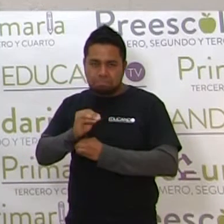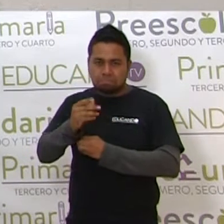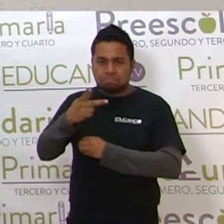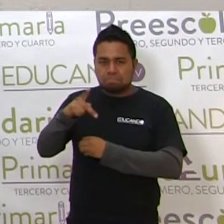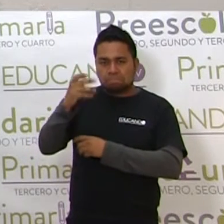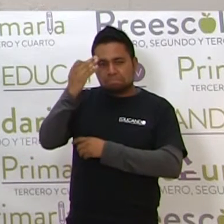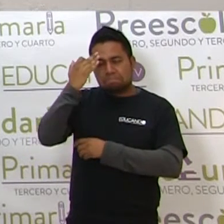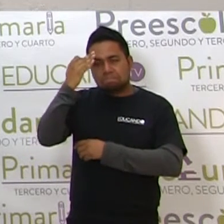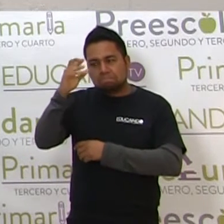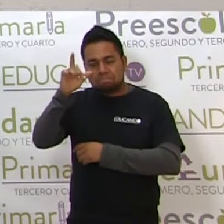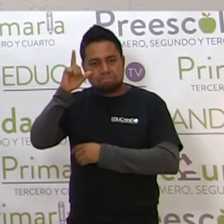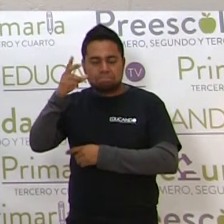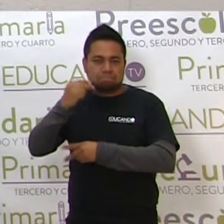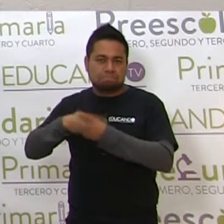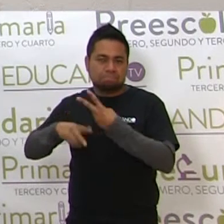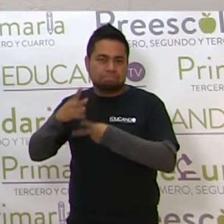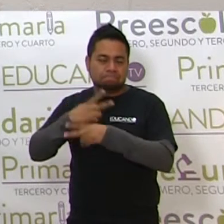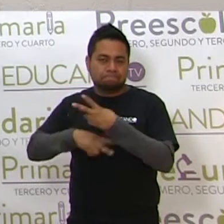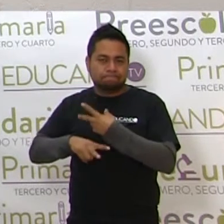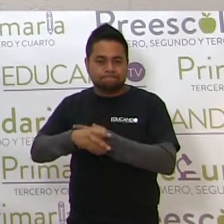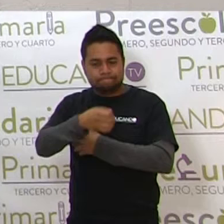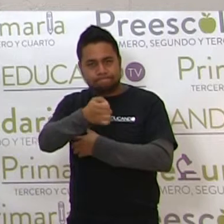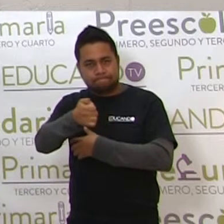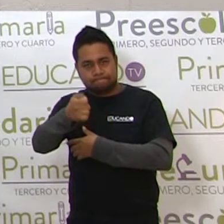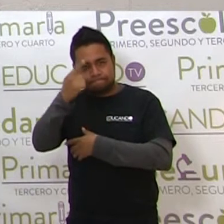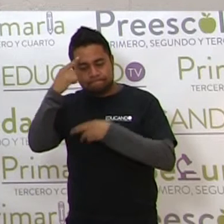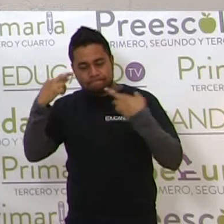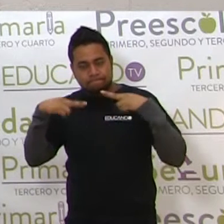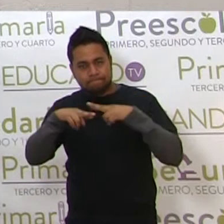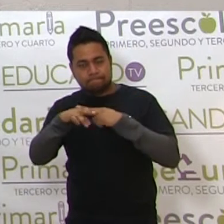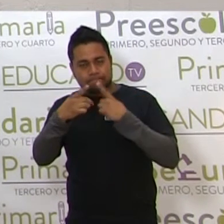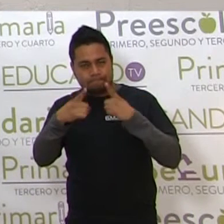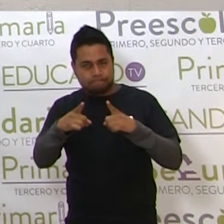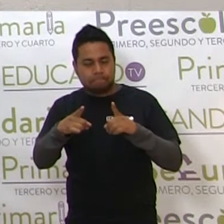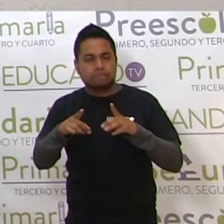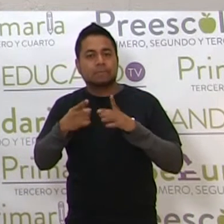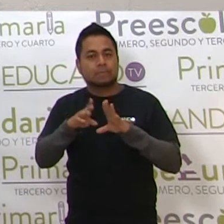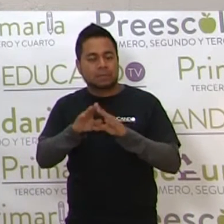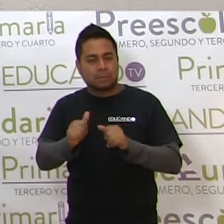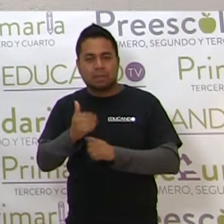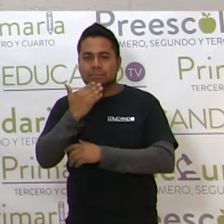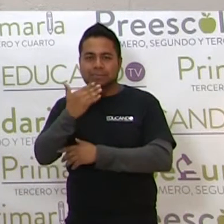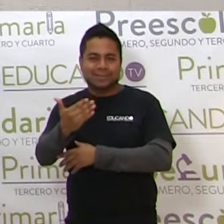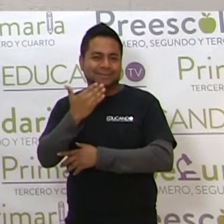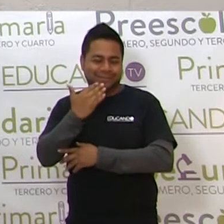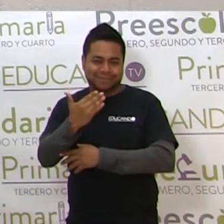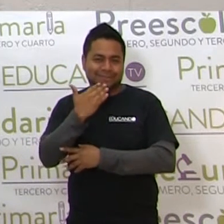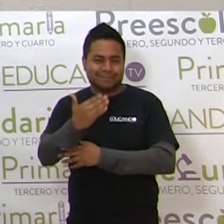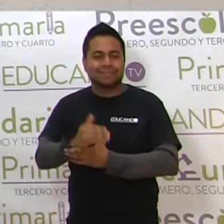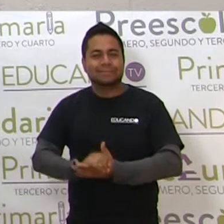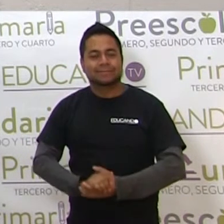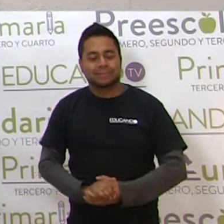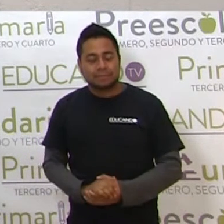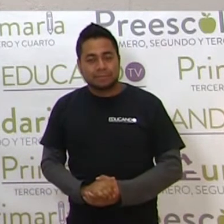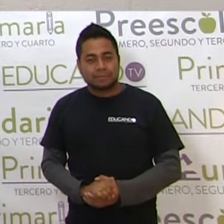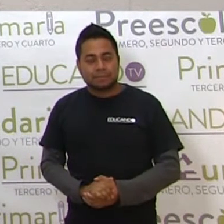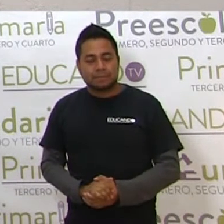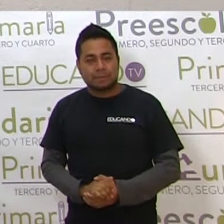veo a Laurita vamos a saludar a nuestro amigo David David Cómo estás